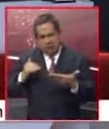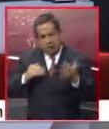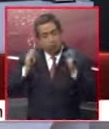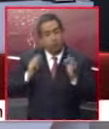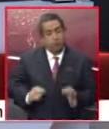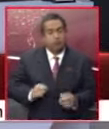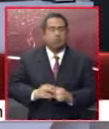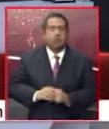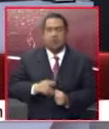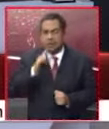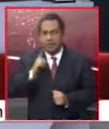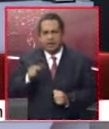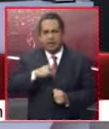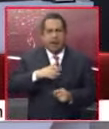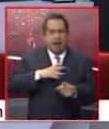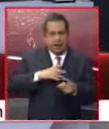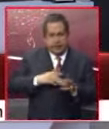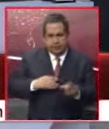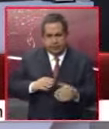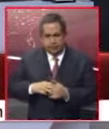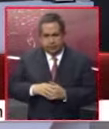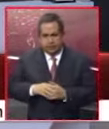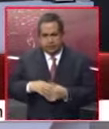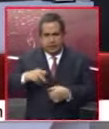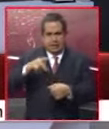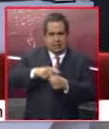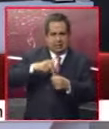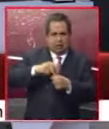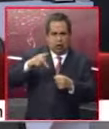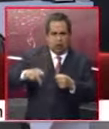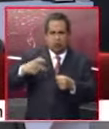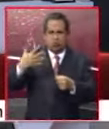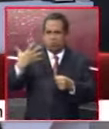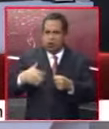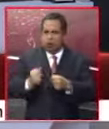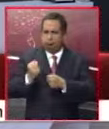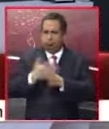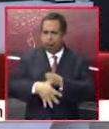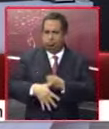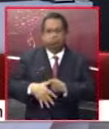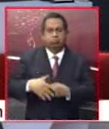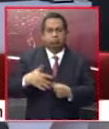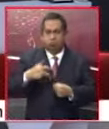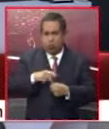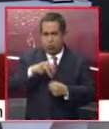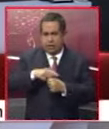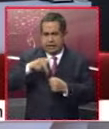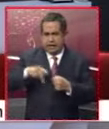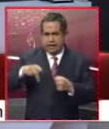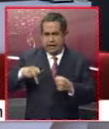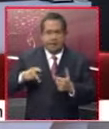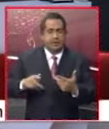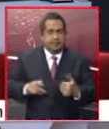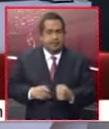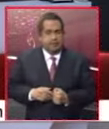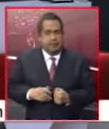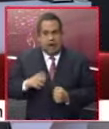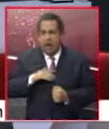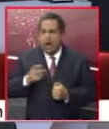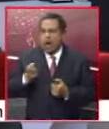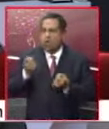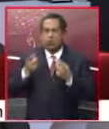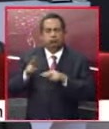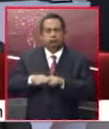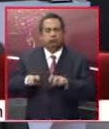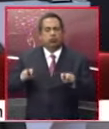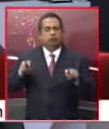lado el gran tintero, ¿sí? Tenemos algunas curules que